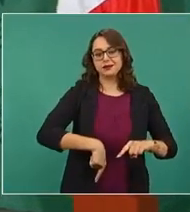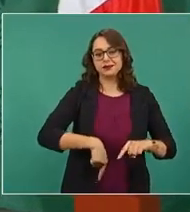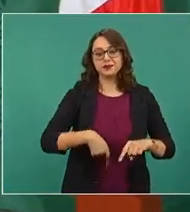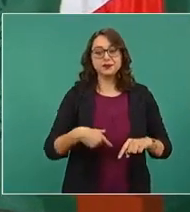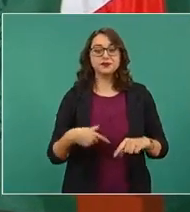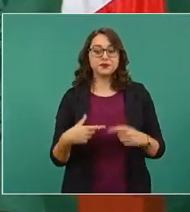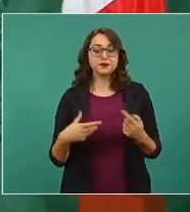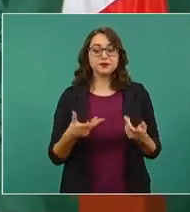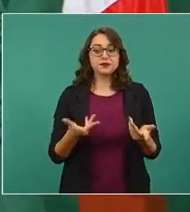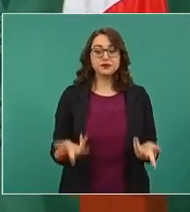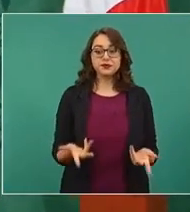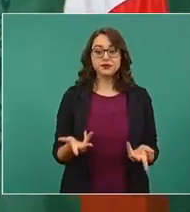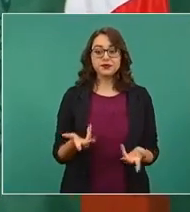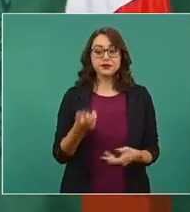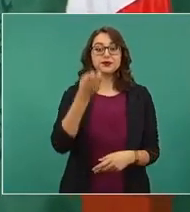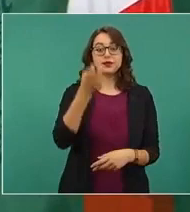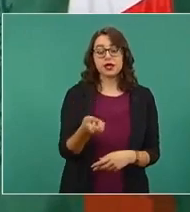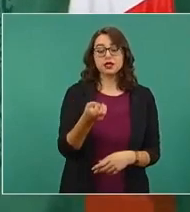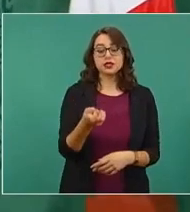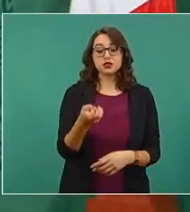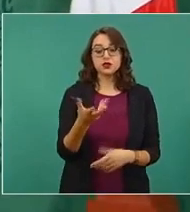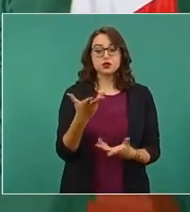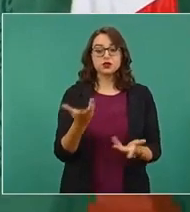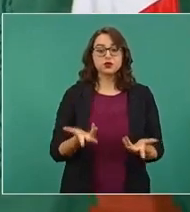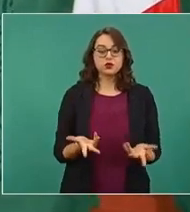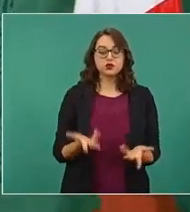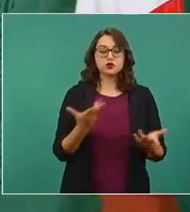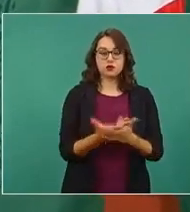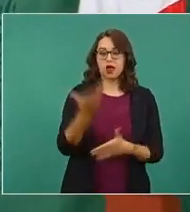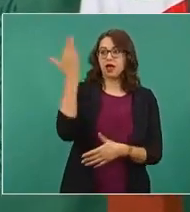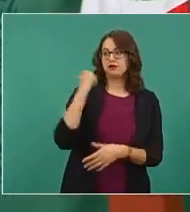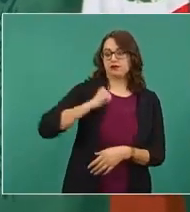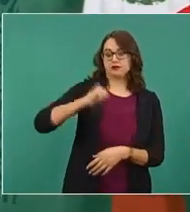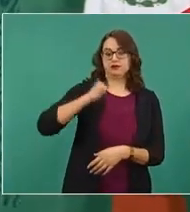lo que fue la llamada reforma energética,